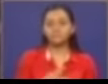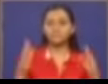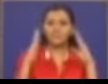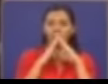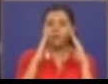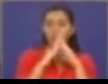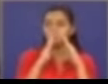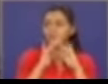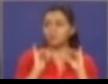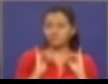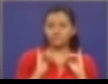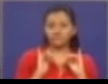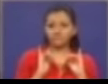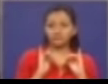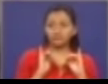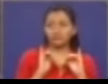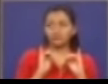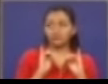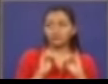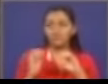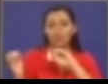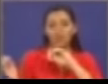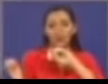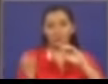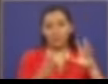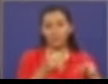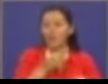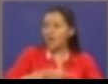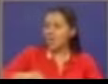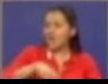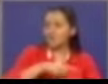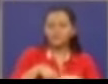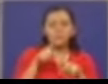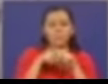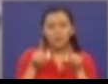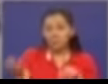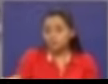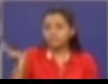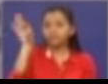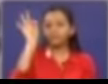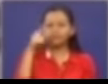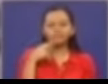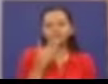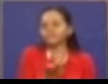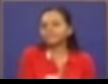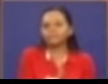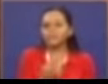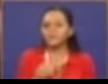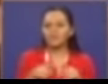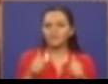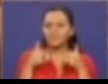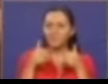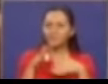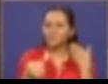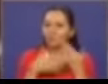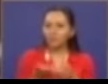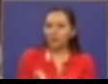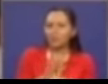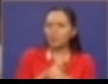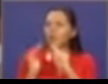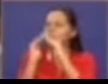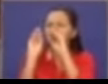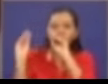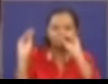que permanecía abandonada por algunos años y que fue encontrada en perfecto estado, completamente